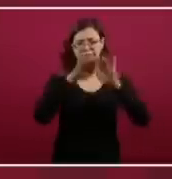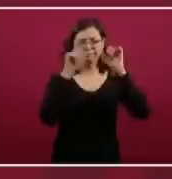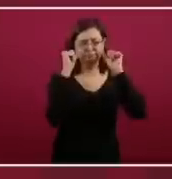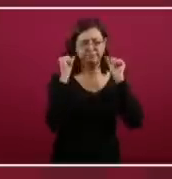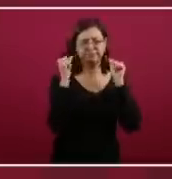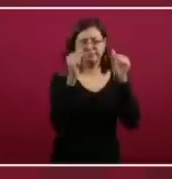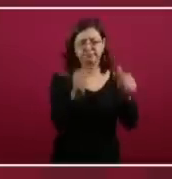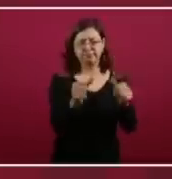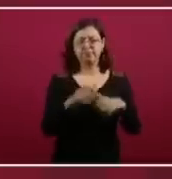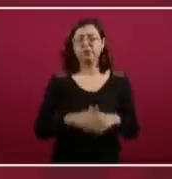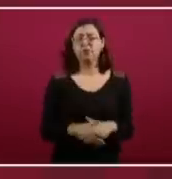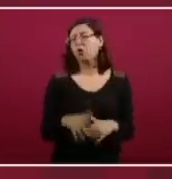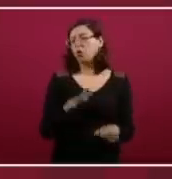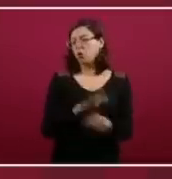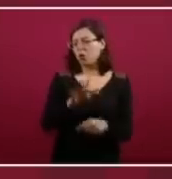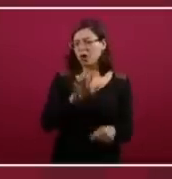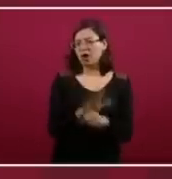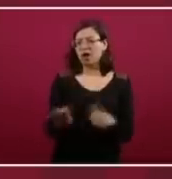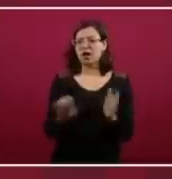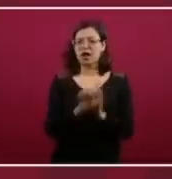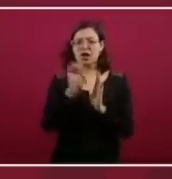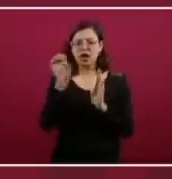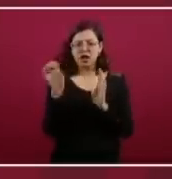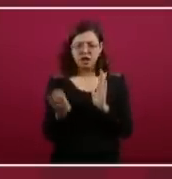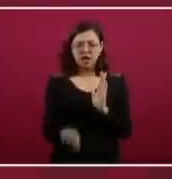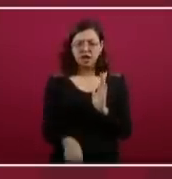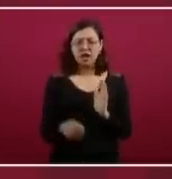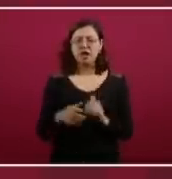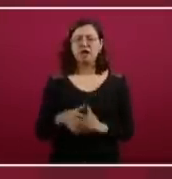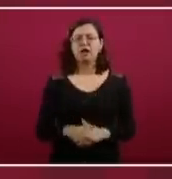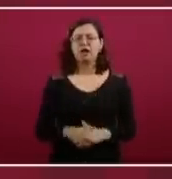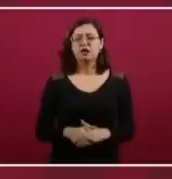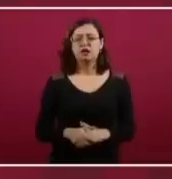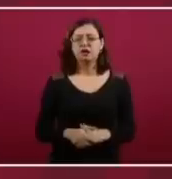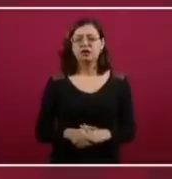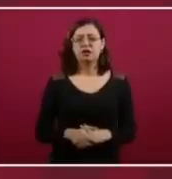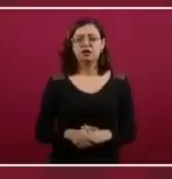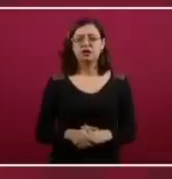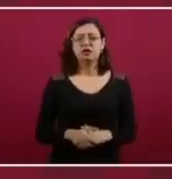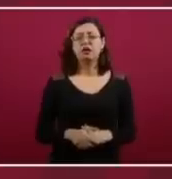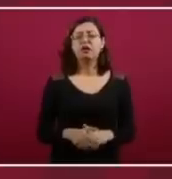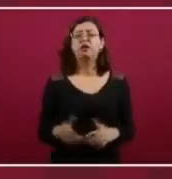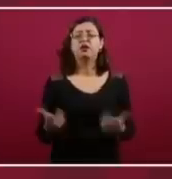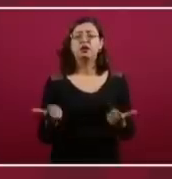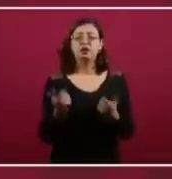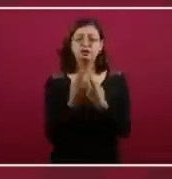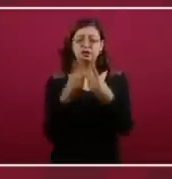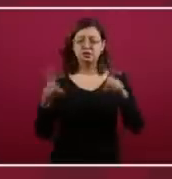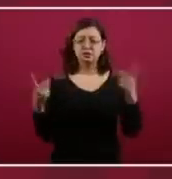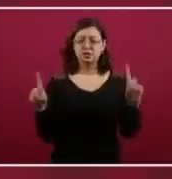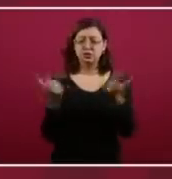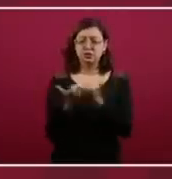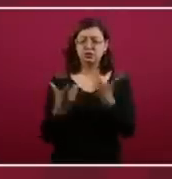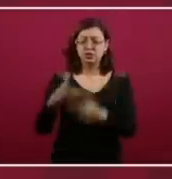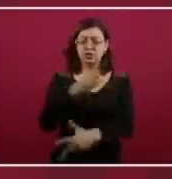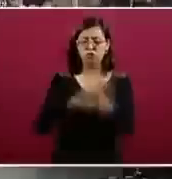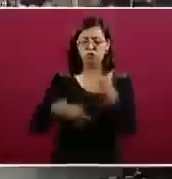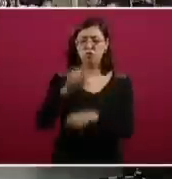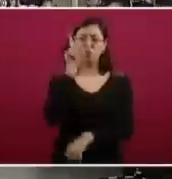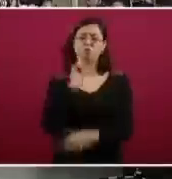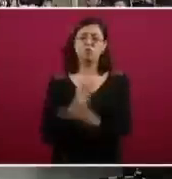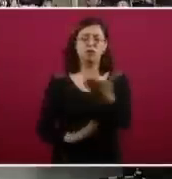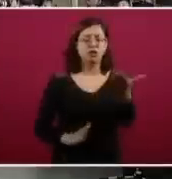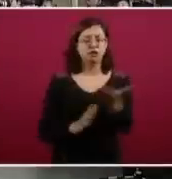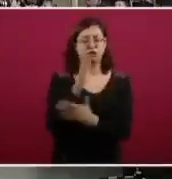presidente, compartirle el acceso pleno a el desarrollo económico por parte de las